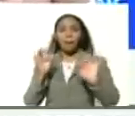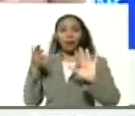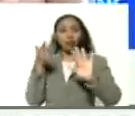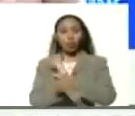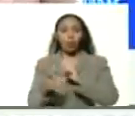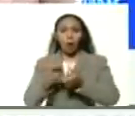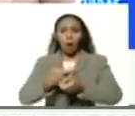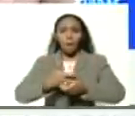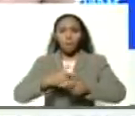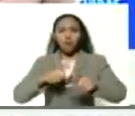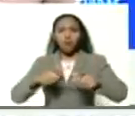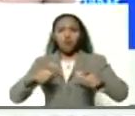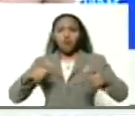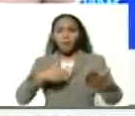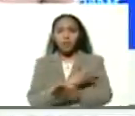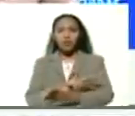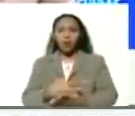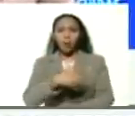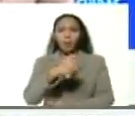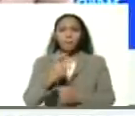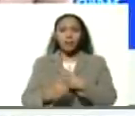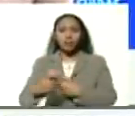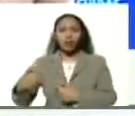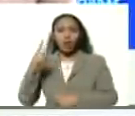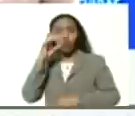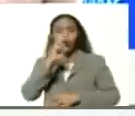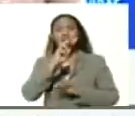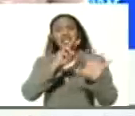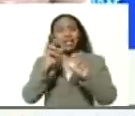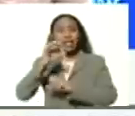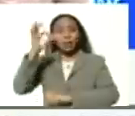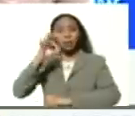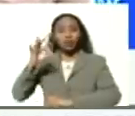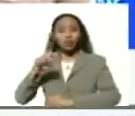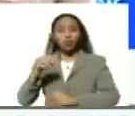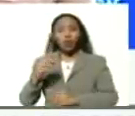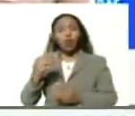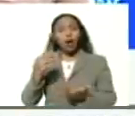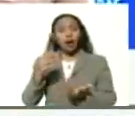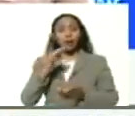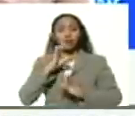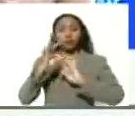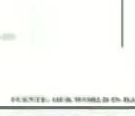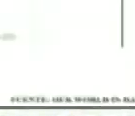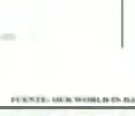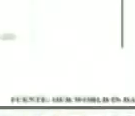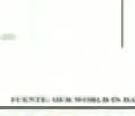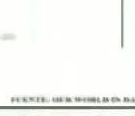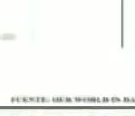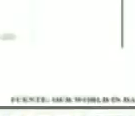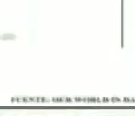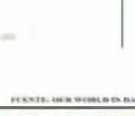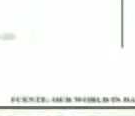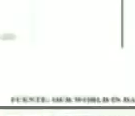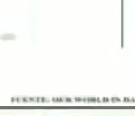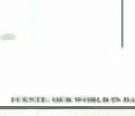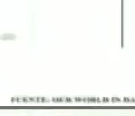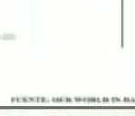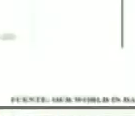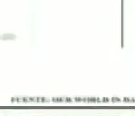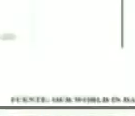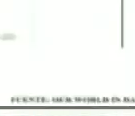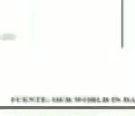aumenta por millón de habitantes en un 70% la tasa de contagio. No sé si la podemos tener en